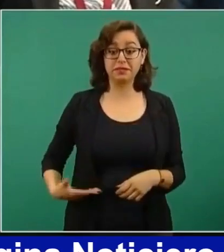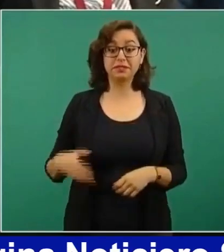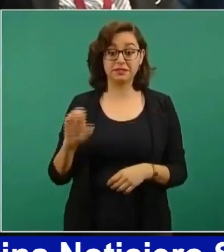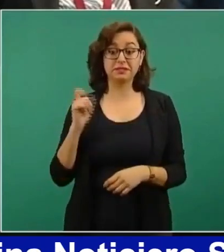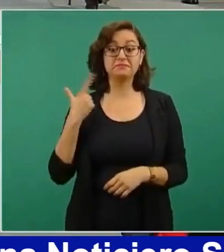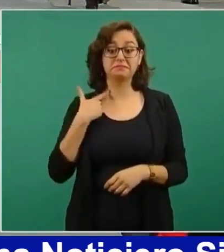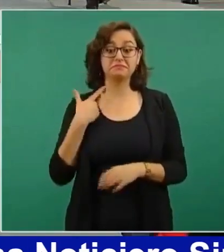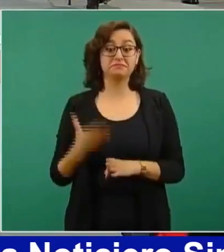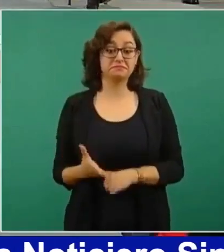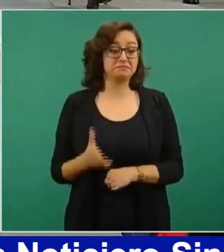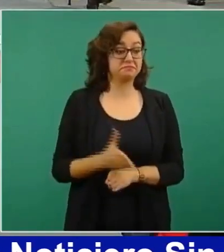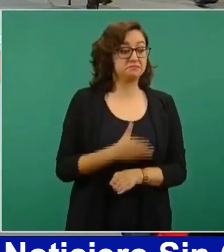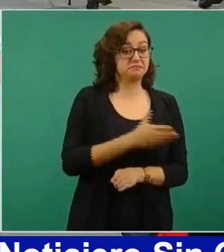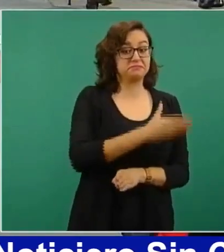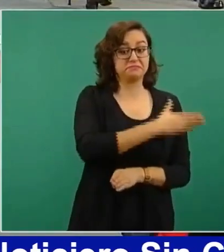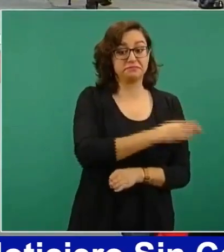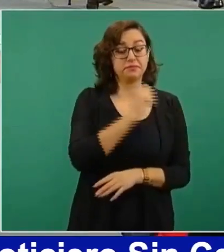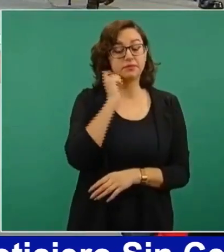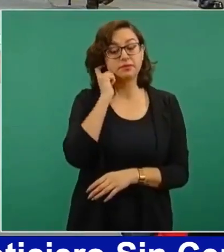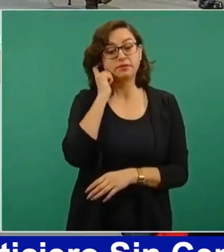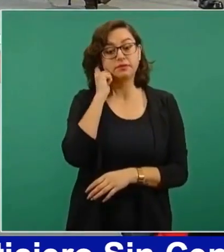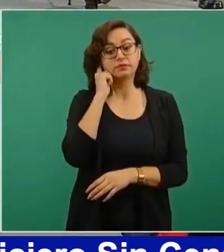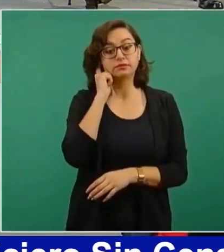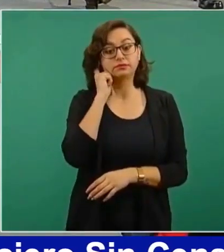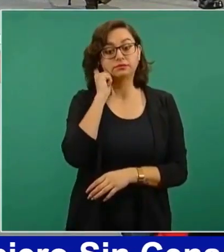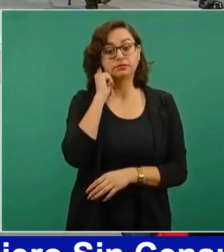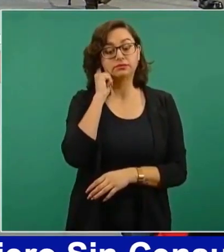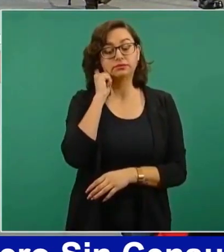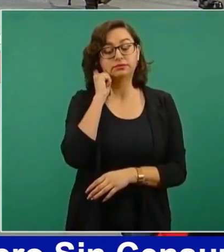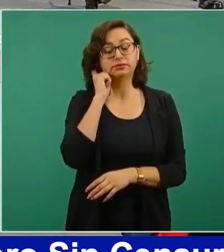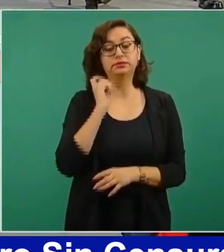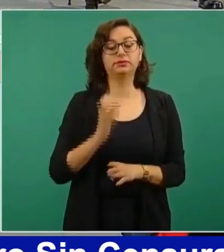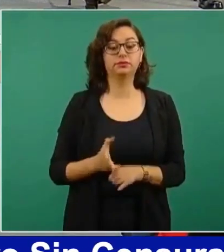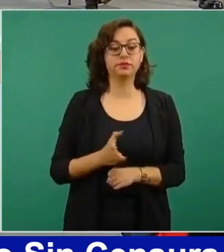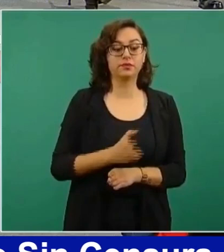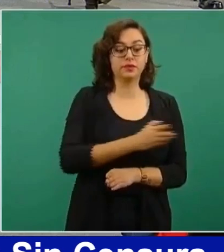la República, la primera elección, nada menos que la más grande de la historia.